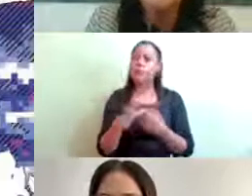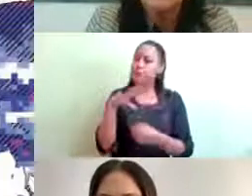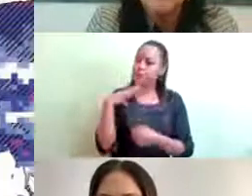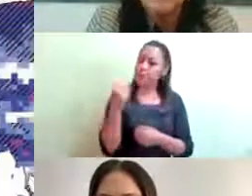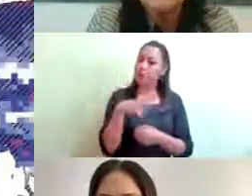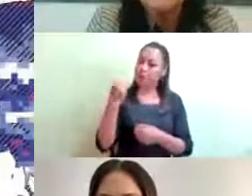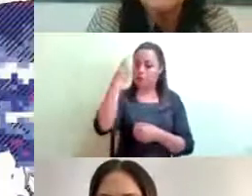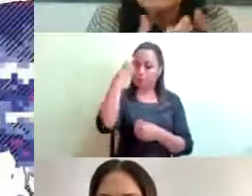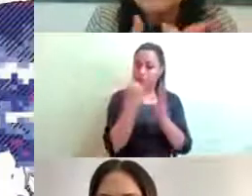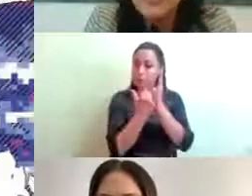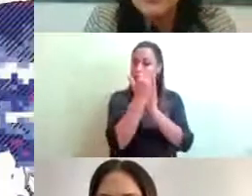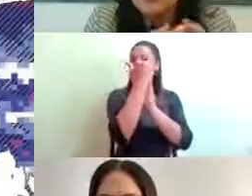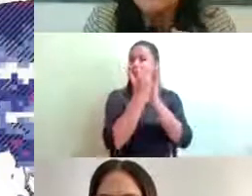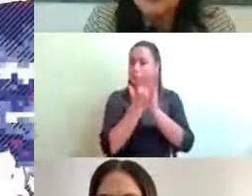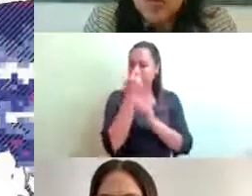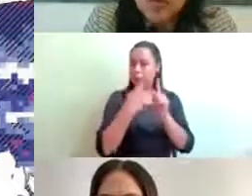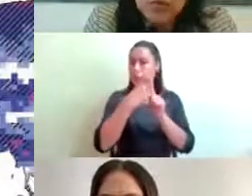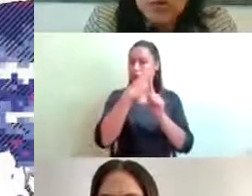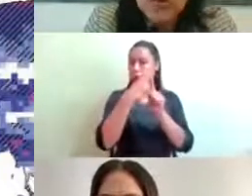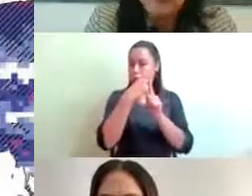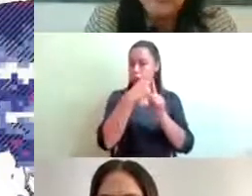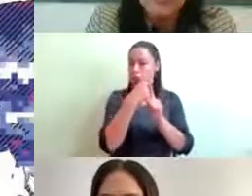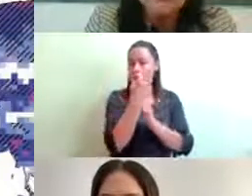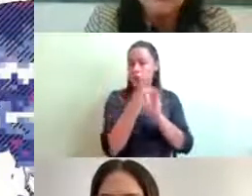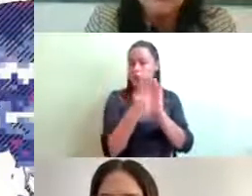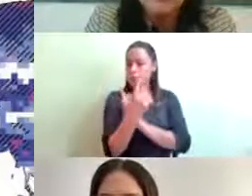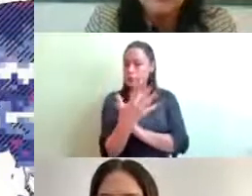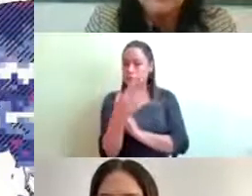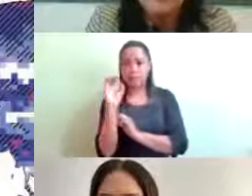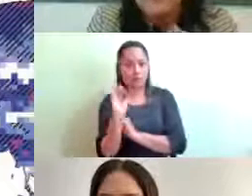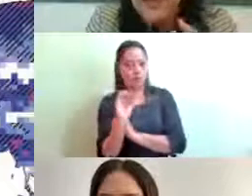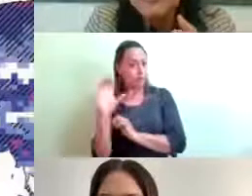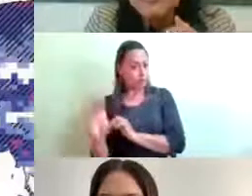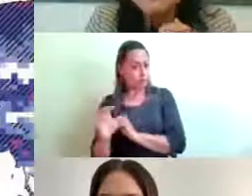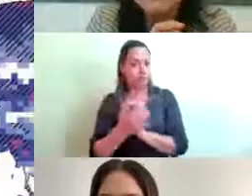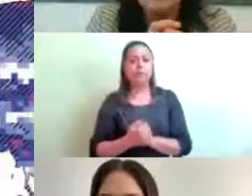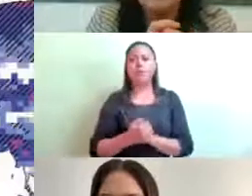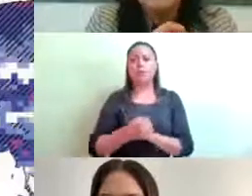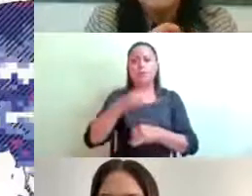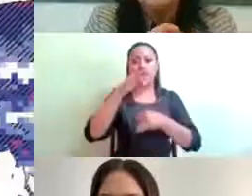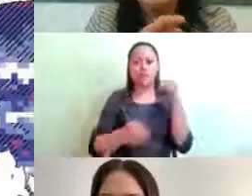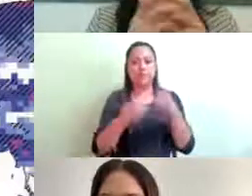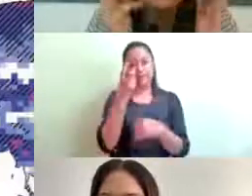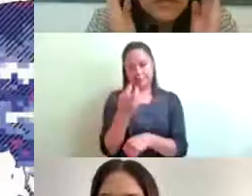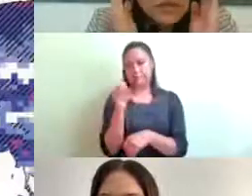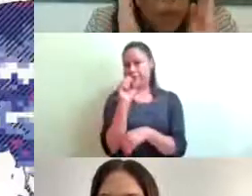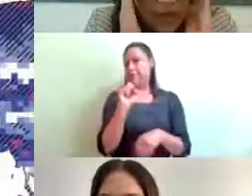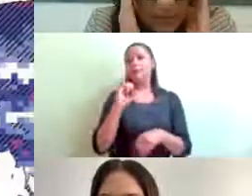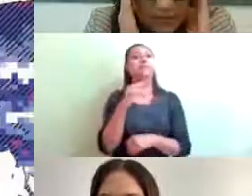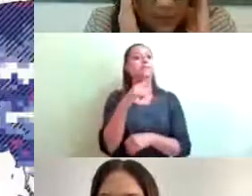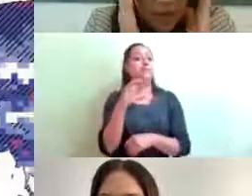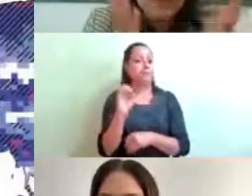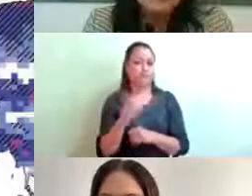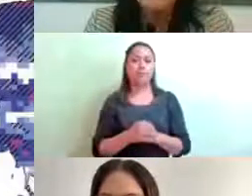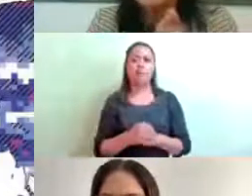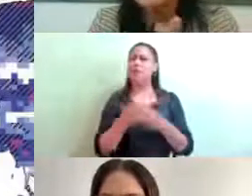incremento no sea mayor de 1.5 grados a finales de este siglo. Muchas personas